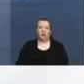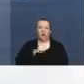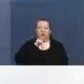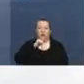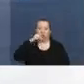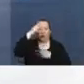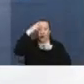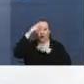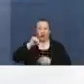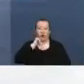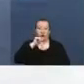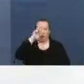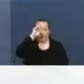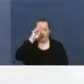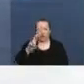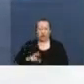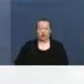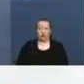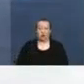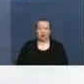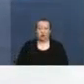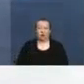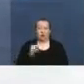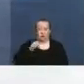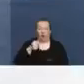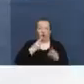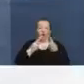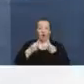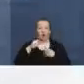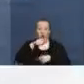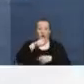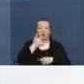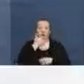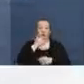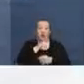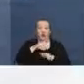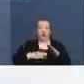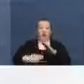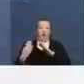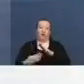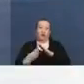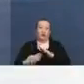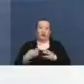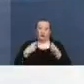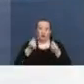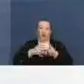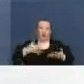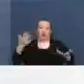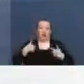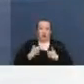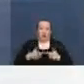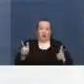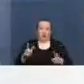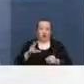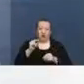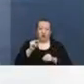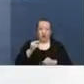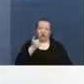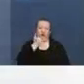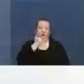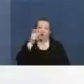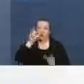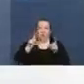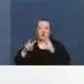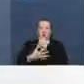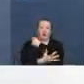guaridas fiscales pero eso podemos discutirlo también sea liberalismo barato con mi plata para hacer lo que le hagan me dé la gana eso lo repite la clase media a los pobres que nunca